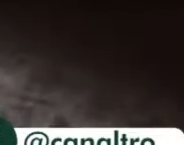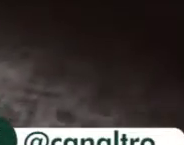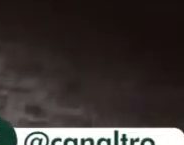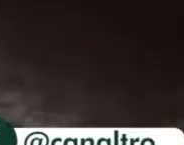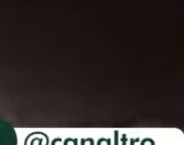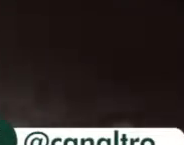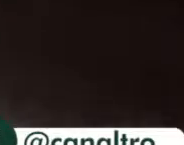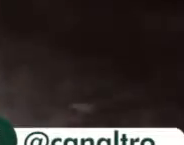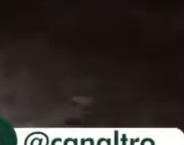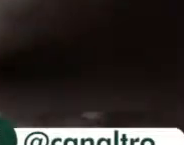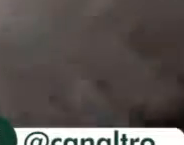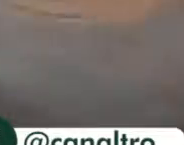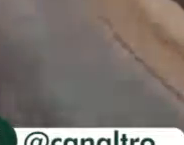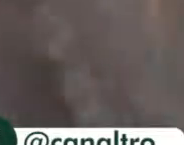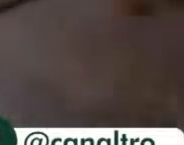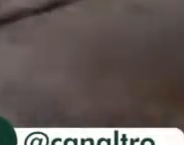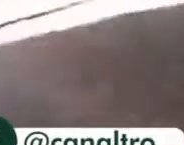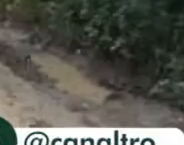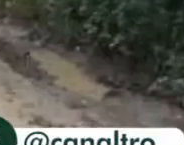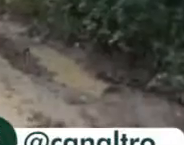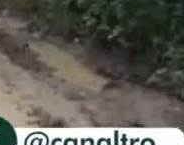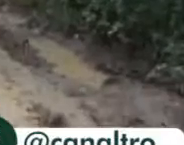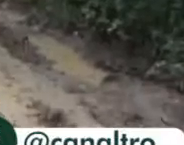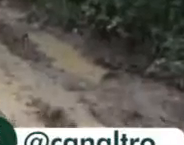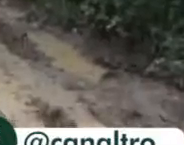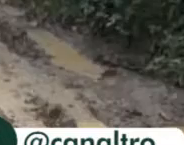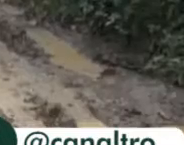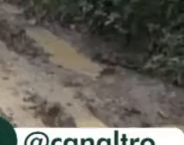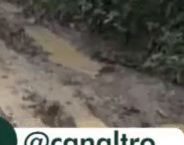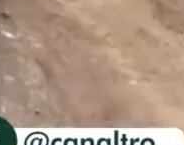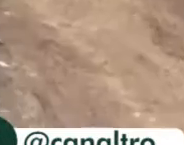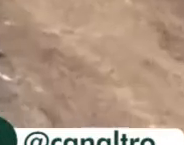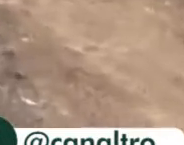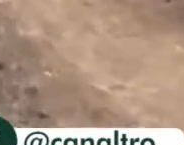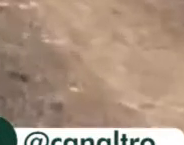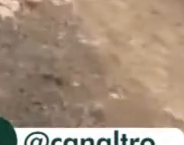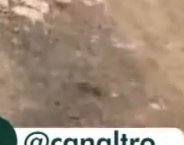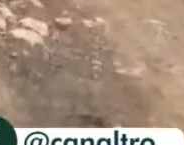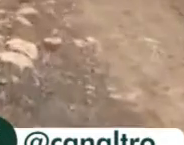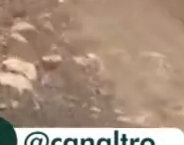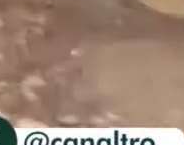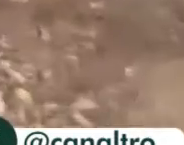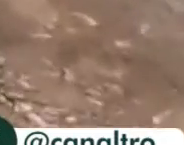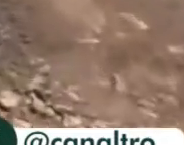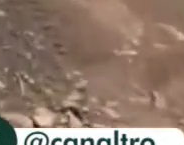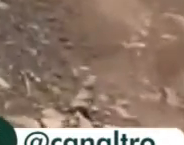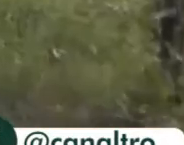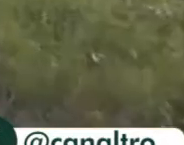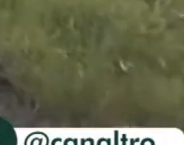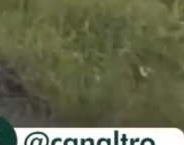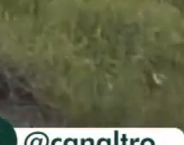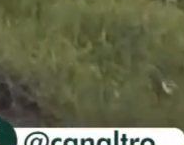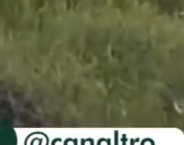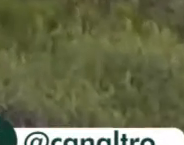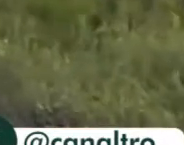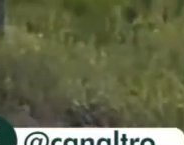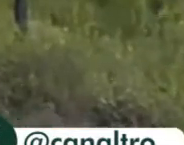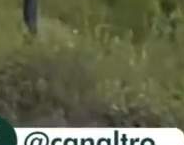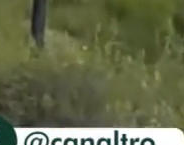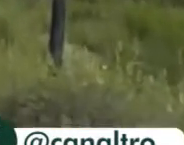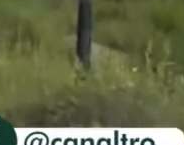y dirigirse a otras zonas del departamento. Algunas de estas vías llevan casi 8 décadas en